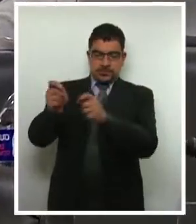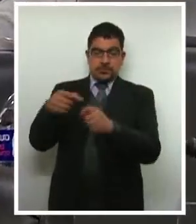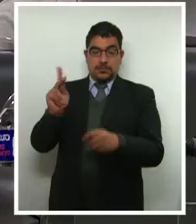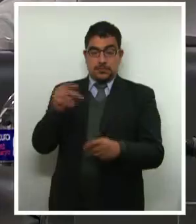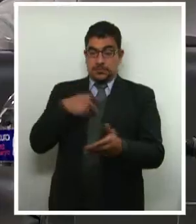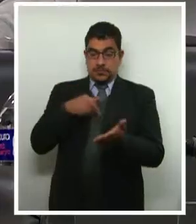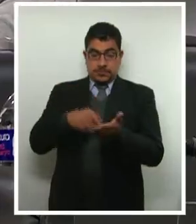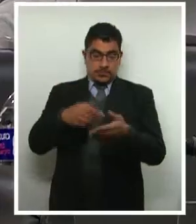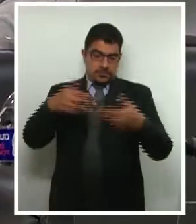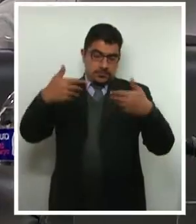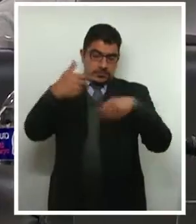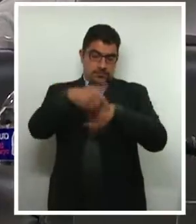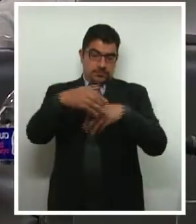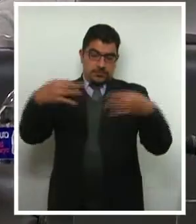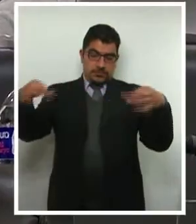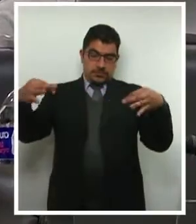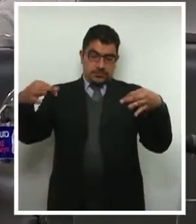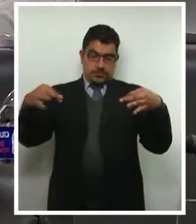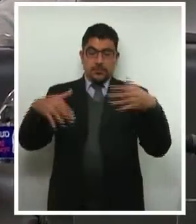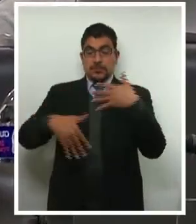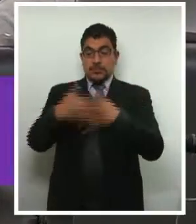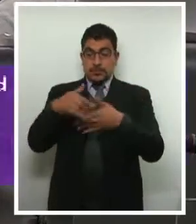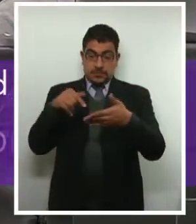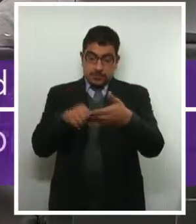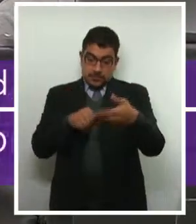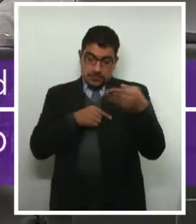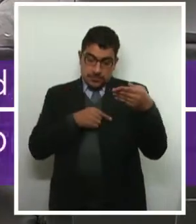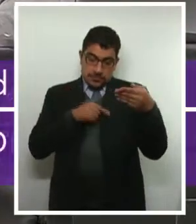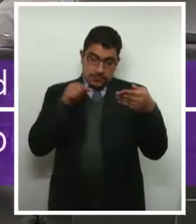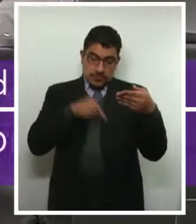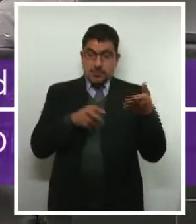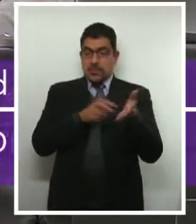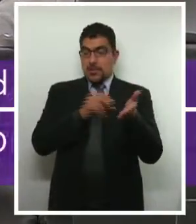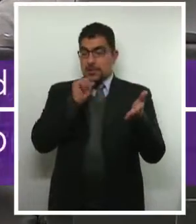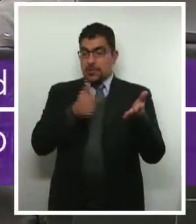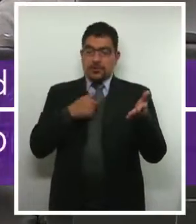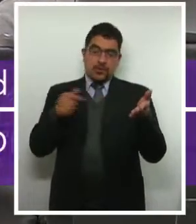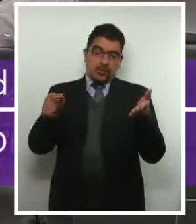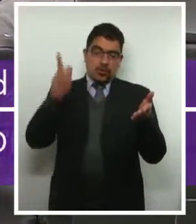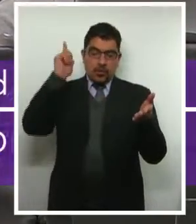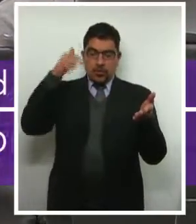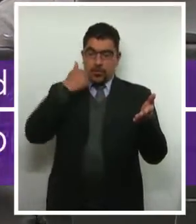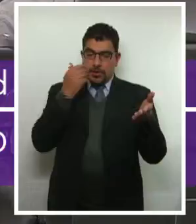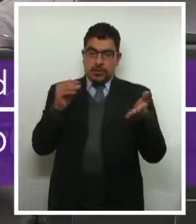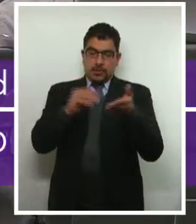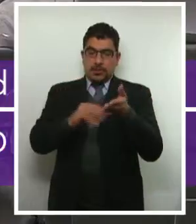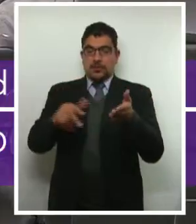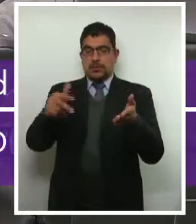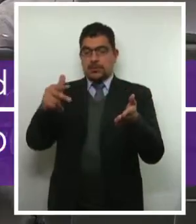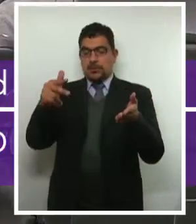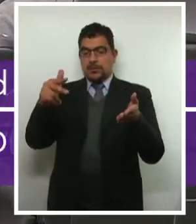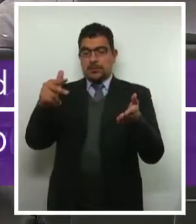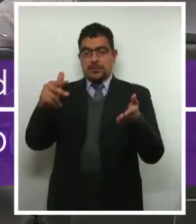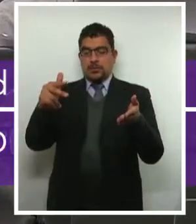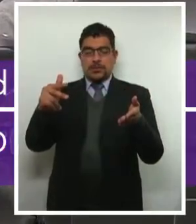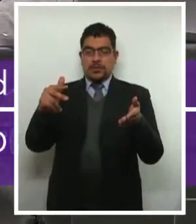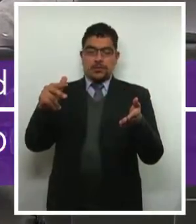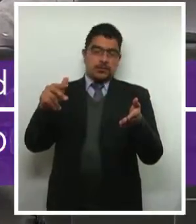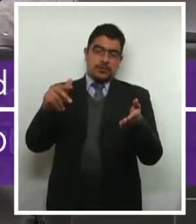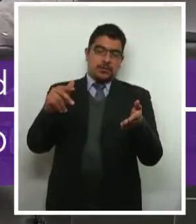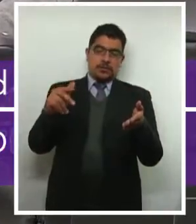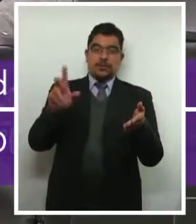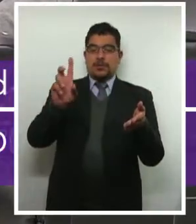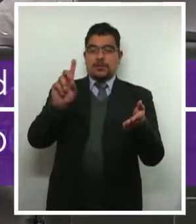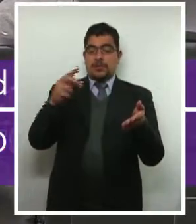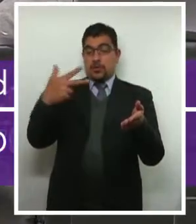la hoja 15 nos las volvieron a entregar y no se corrigió, nada más me gustaría hablar del 38º, que dice: esta Constitución